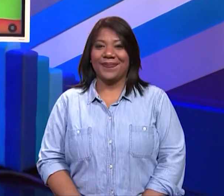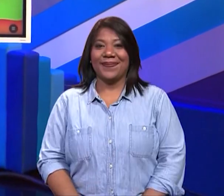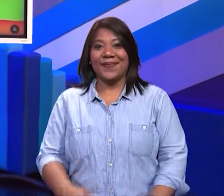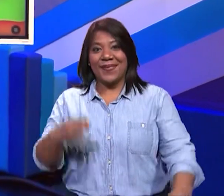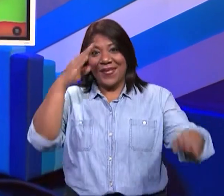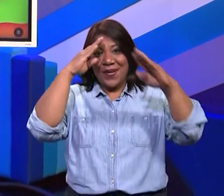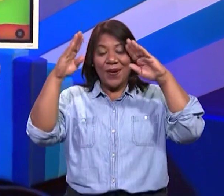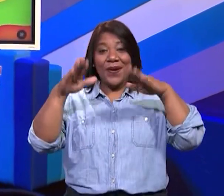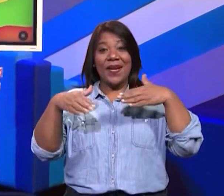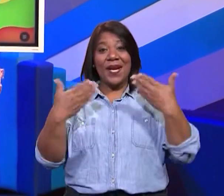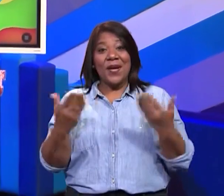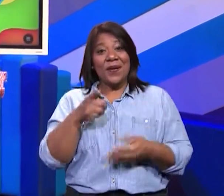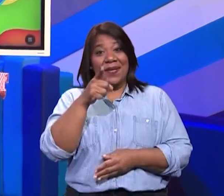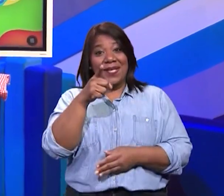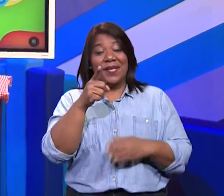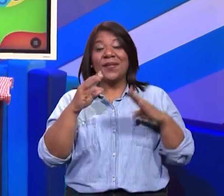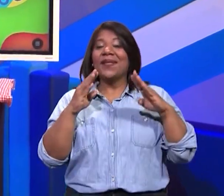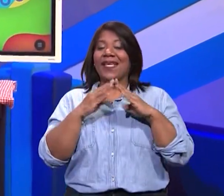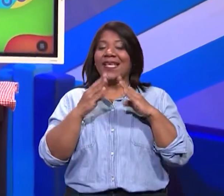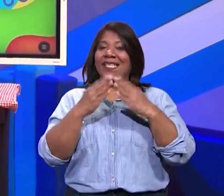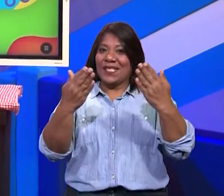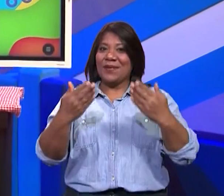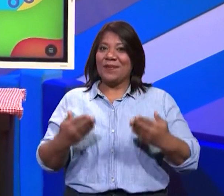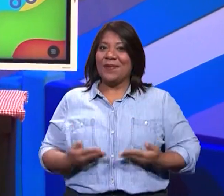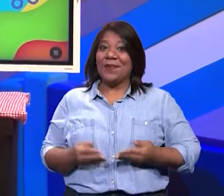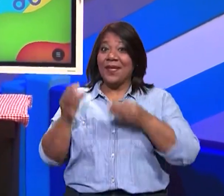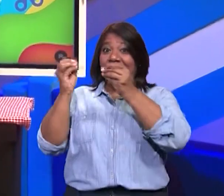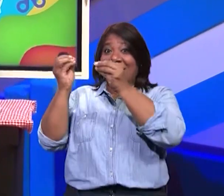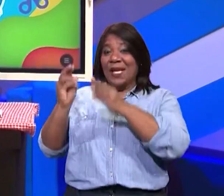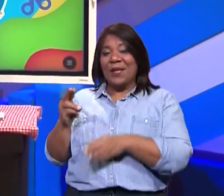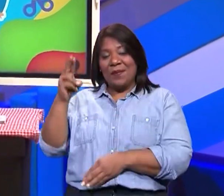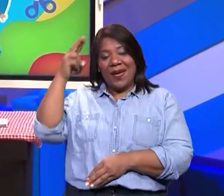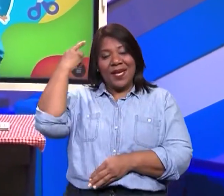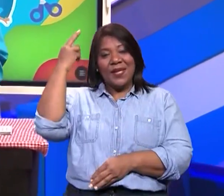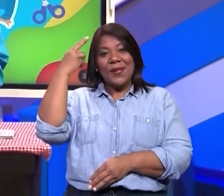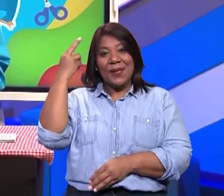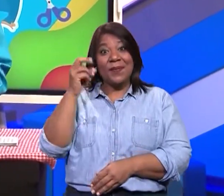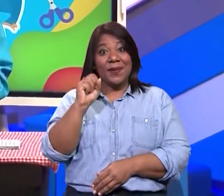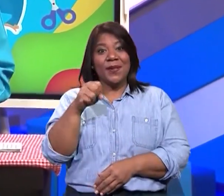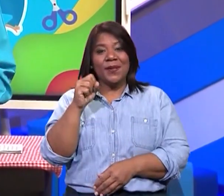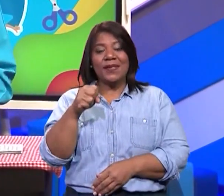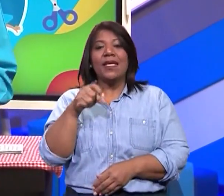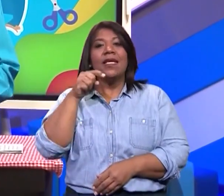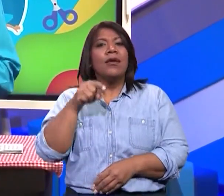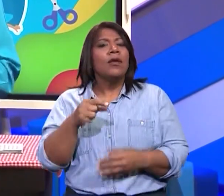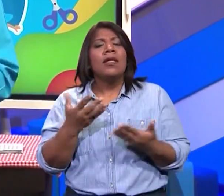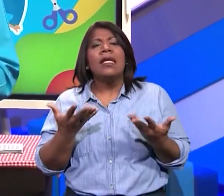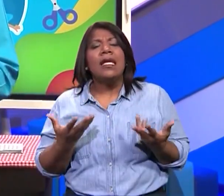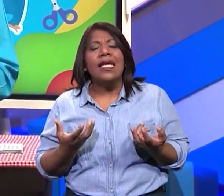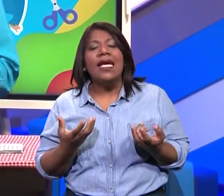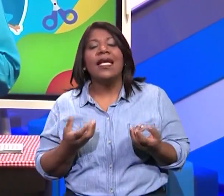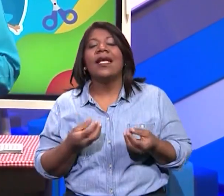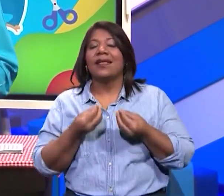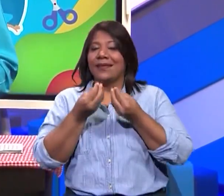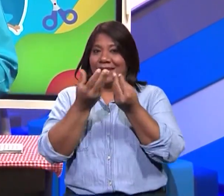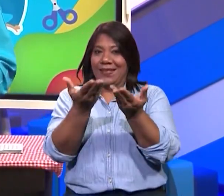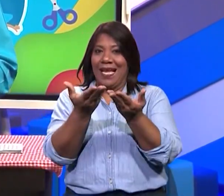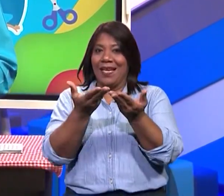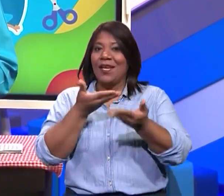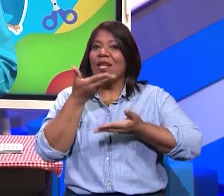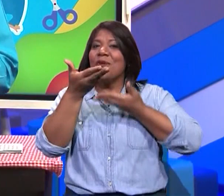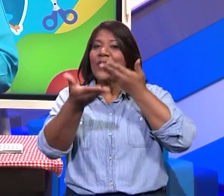Hola, ¿qué tal? ¿Cómo están todos en casa? Bienvenidos. Soy el maestro Ramiro González y en esta oportunidad voy a brindarles